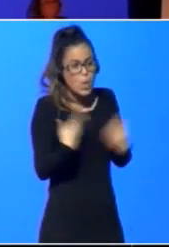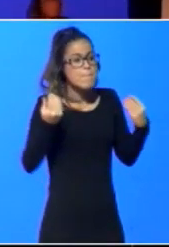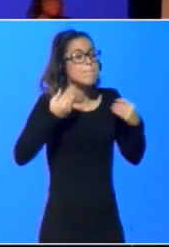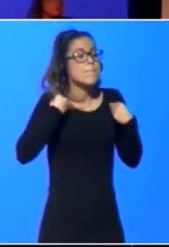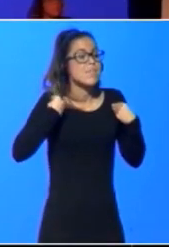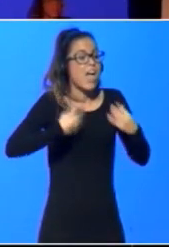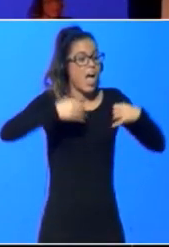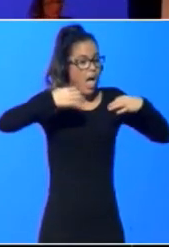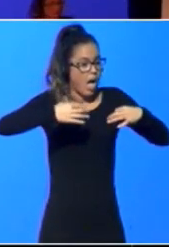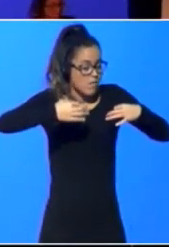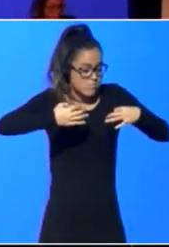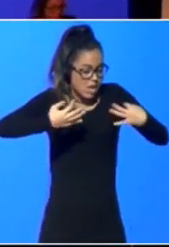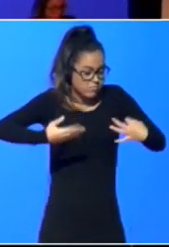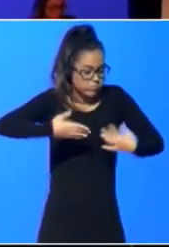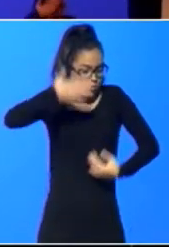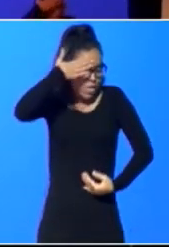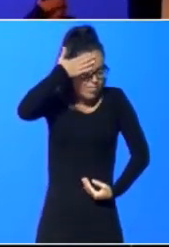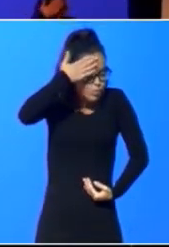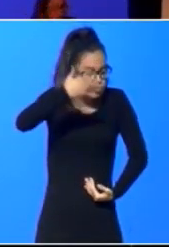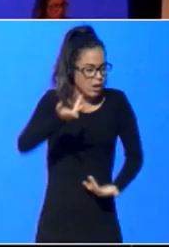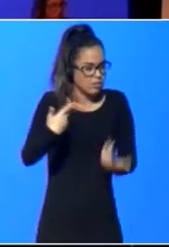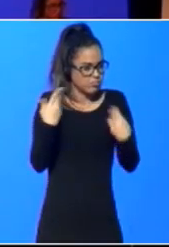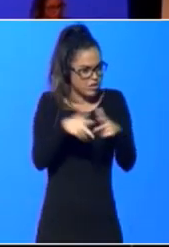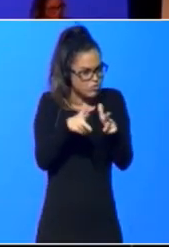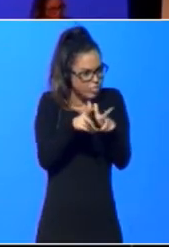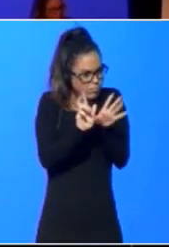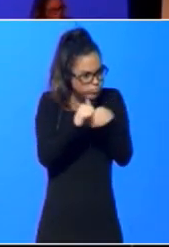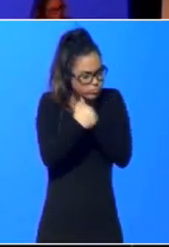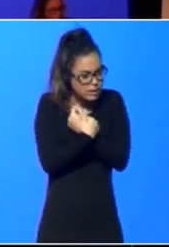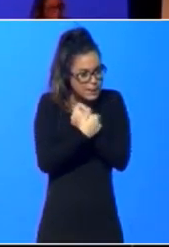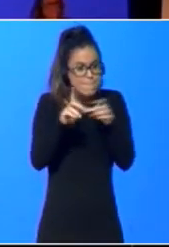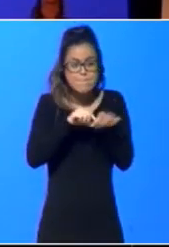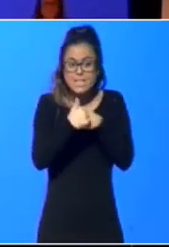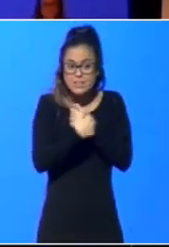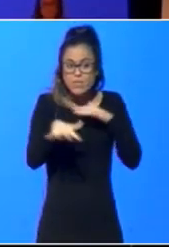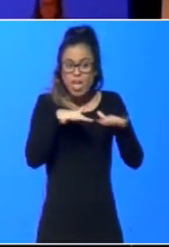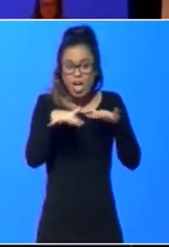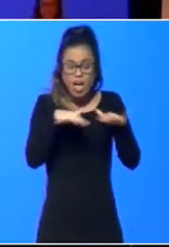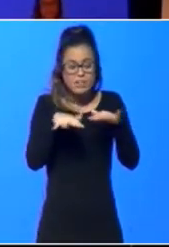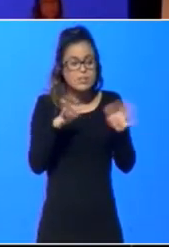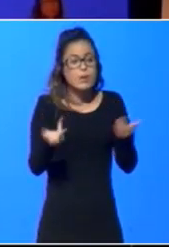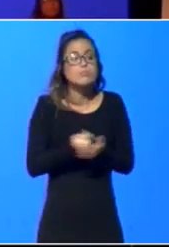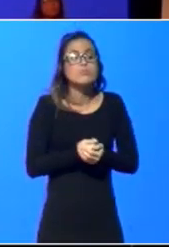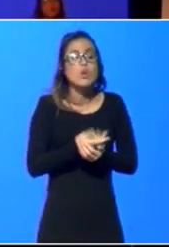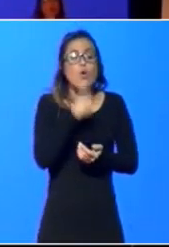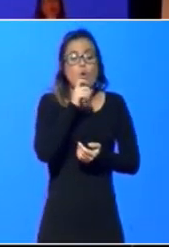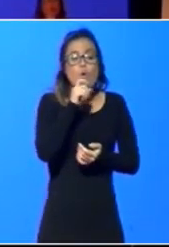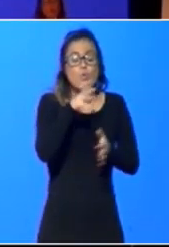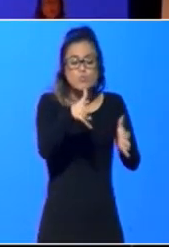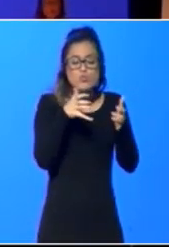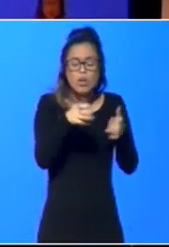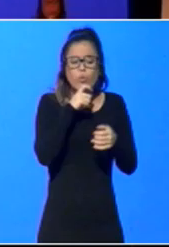Y no se nos puede olvidar que la participación activa pasa por el derecho al trabajo. No